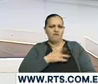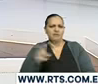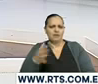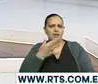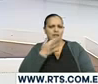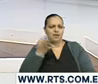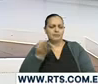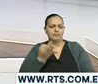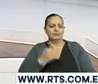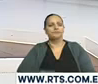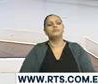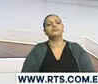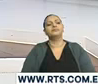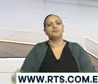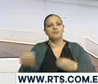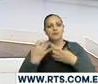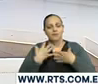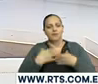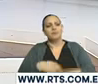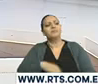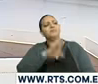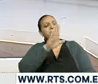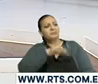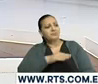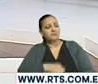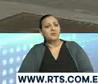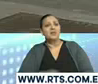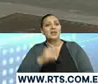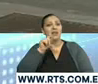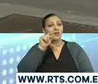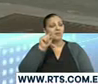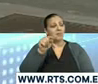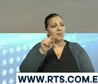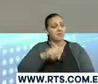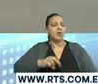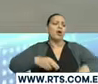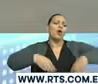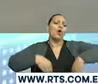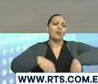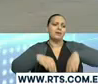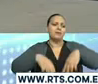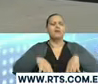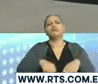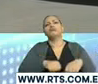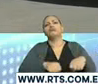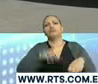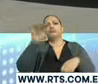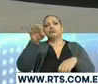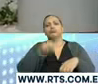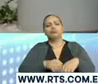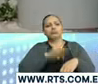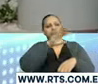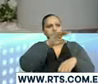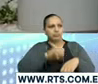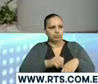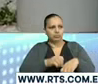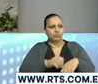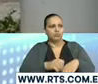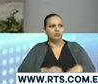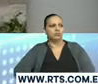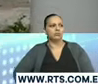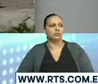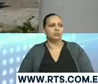llegó una enfermera y en una forma desnaturalizada o inhumana, los que estaban en la columna le